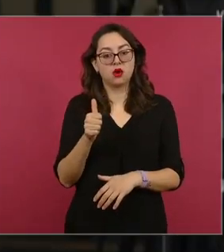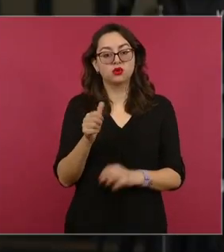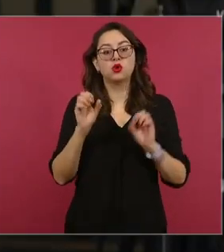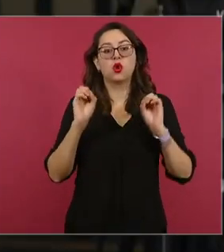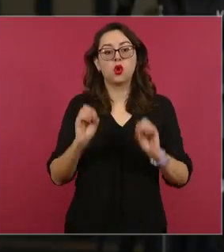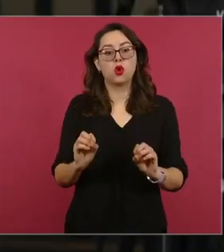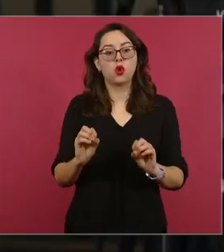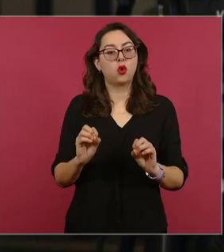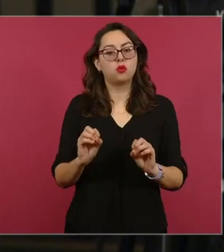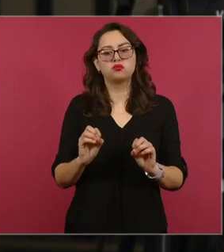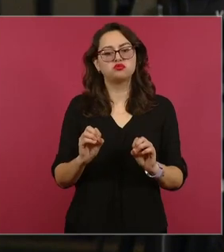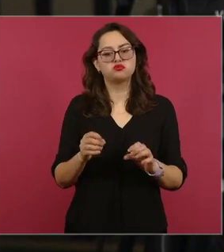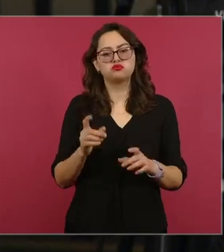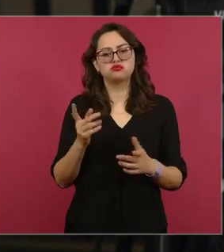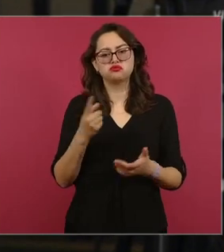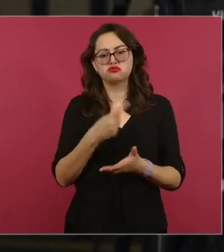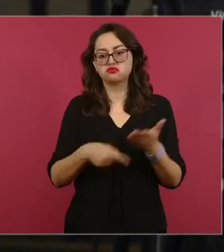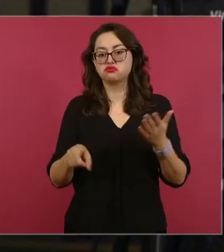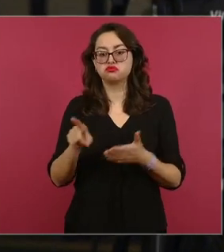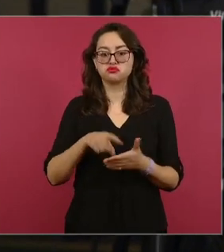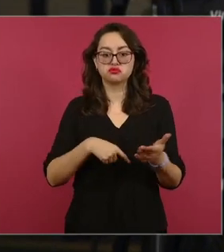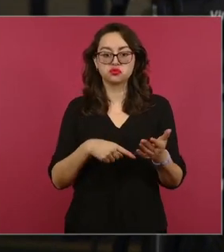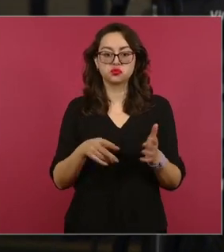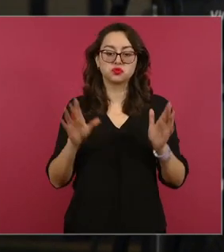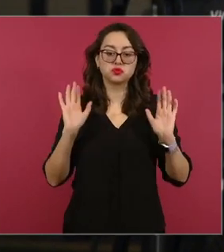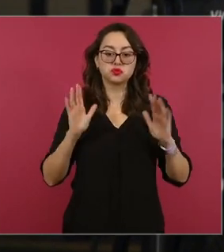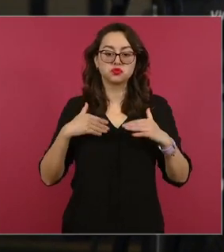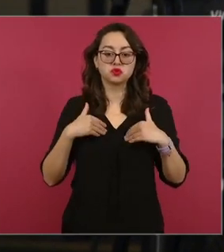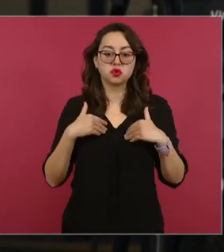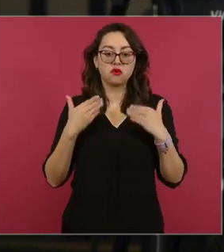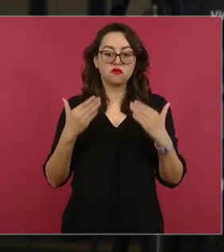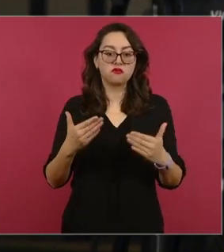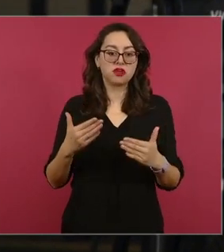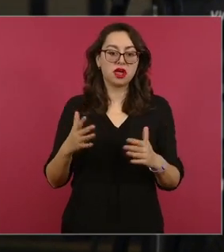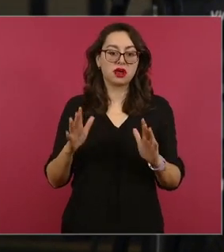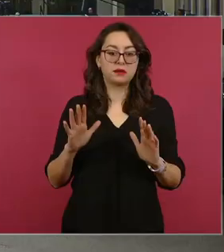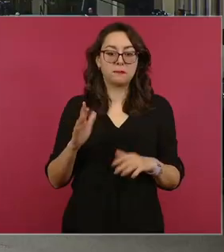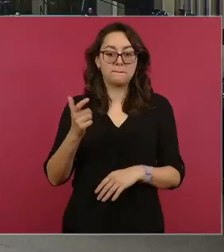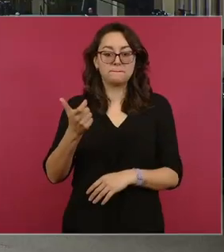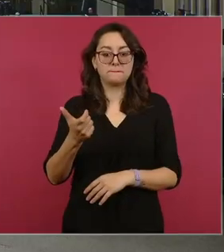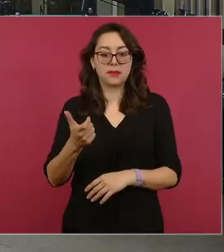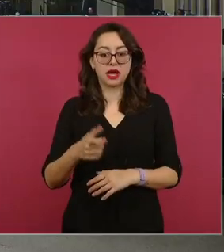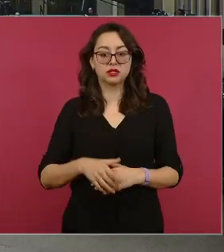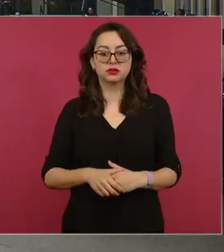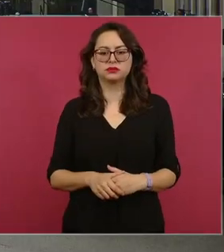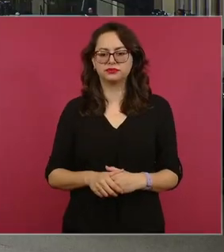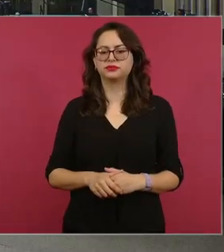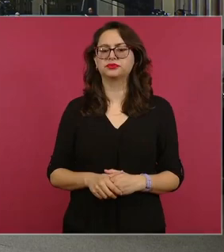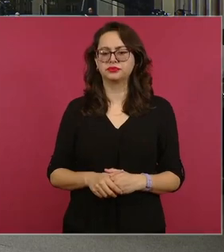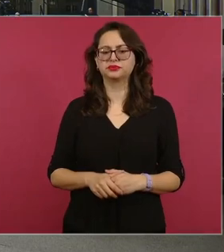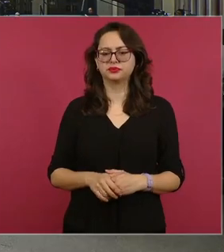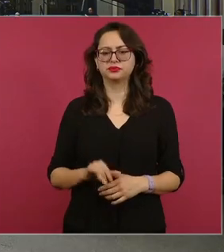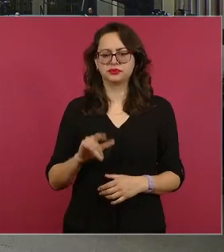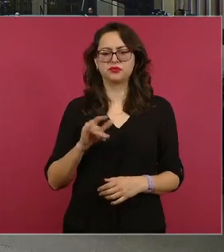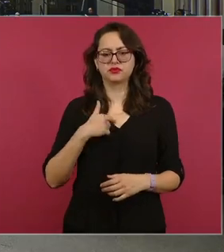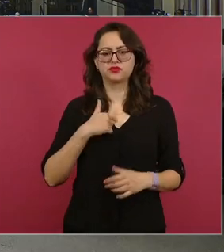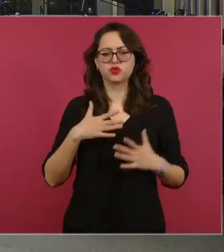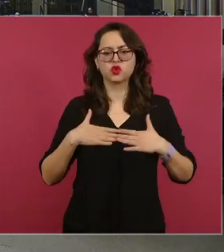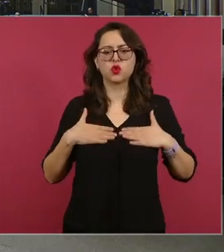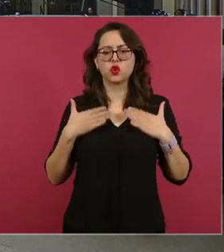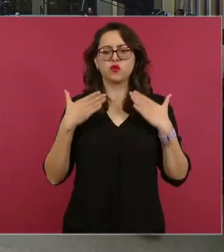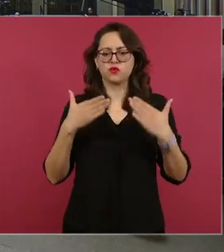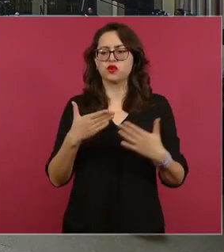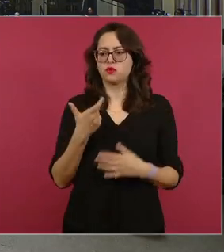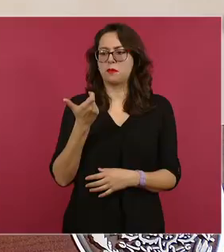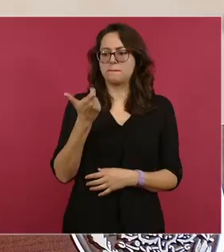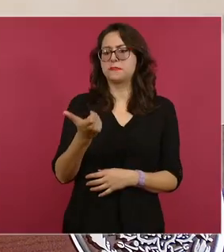que se siguiera con lo mismo y se confiara en la fortaleza del peso? Pues yo en lo segundo. Hay que confiar